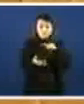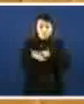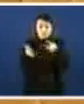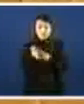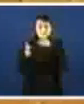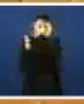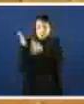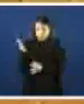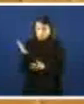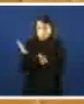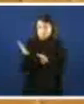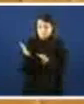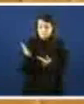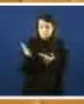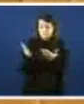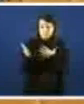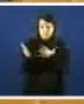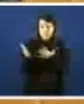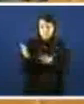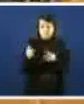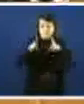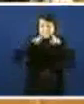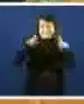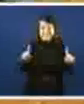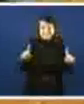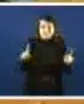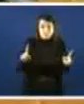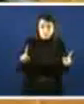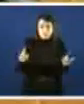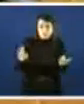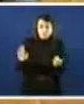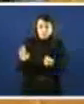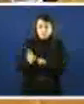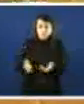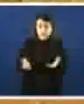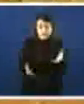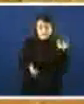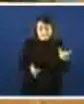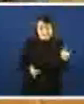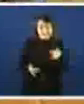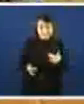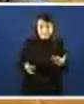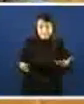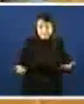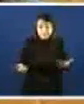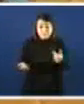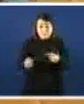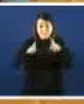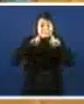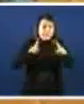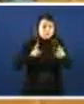é perfectible. En o caso de que eso se xa así, entón, evidentemente, que só diría lugar é que, ainda que fose